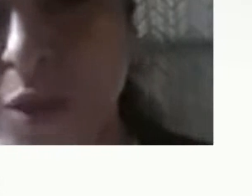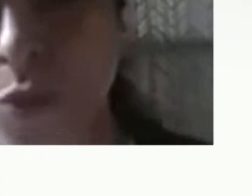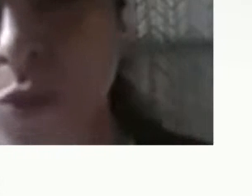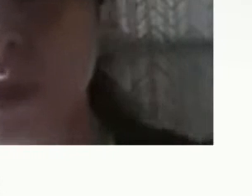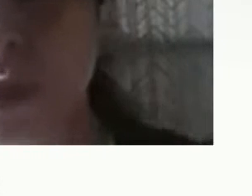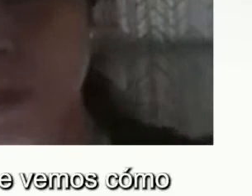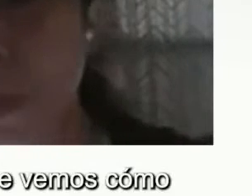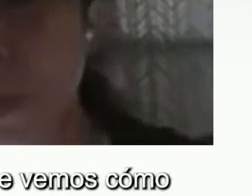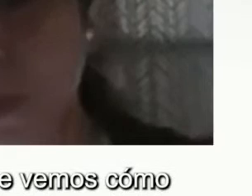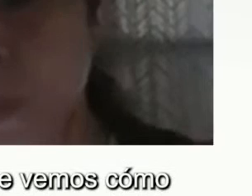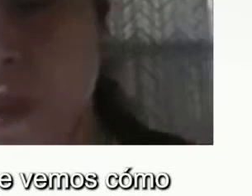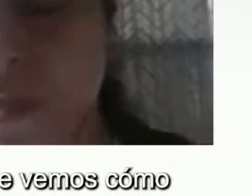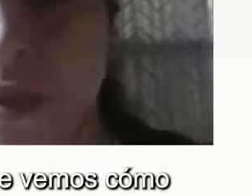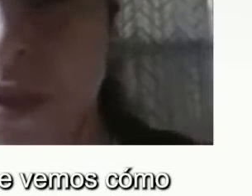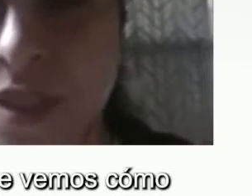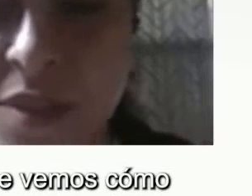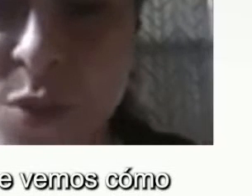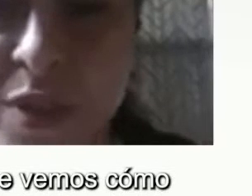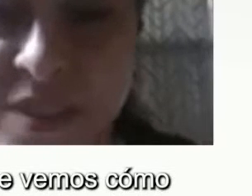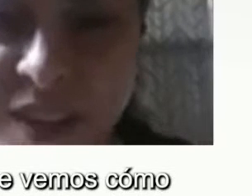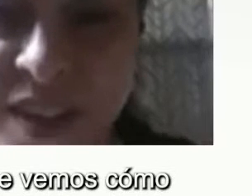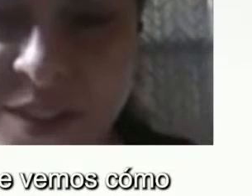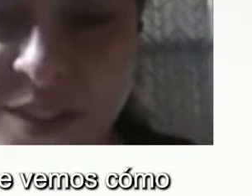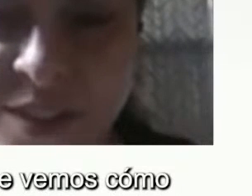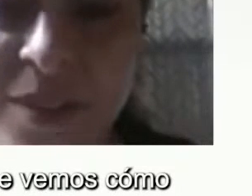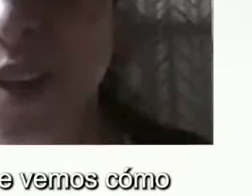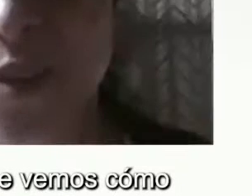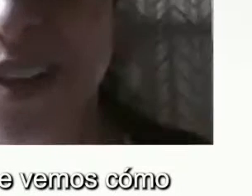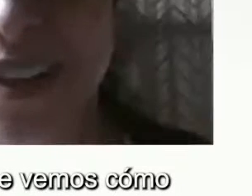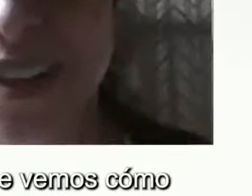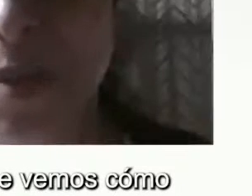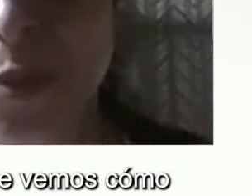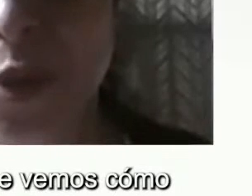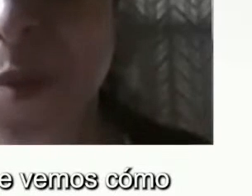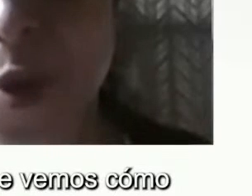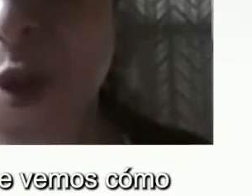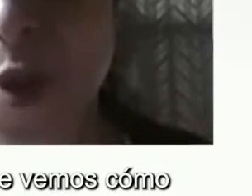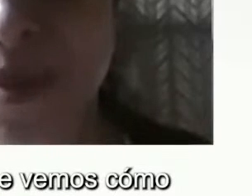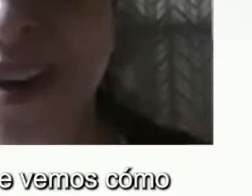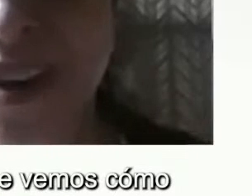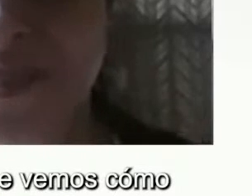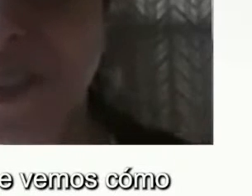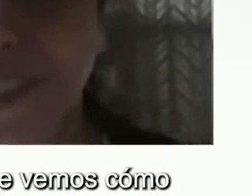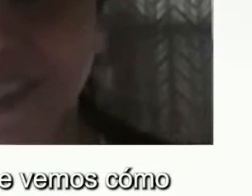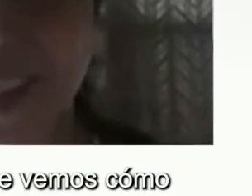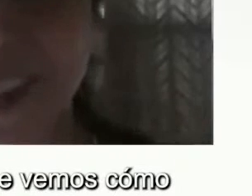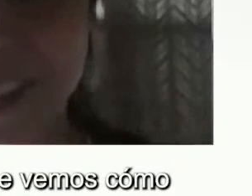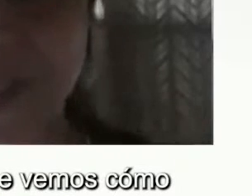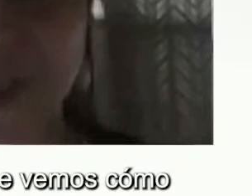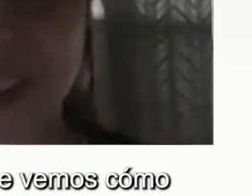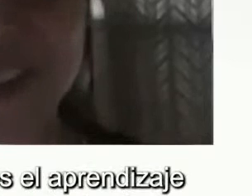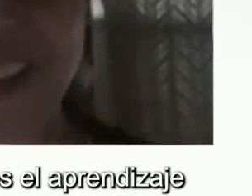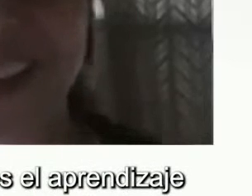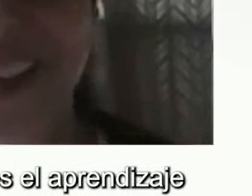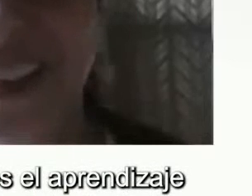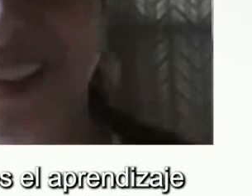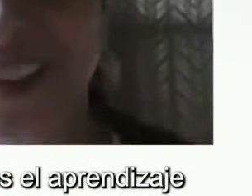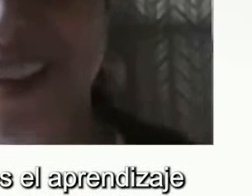Museo del Grullo, un municipio que está al suroeste de Jalisco, ¿no? En el que vemos cómo conviven las diferentes